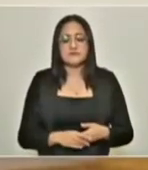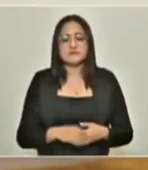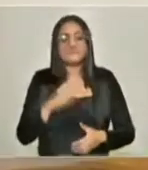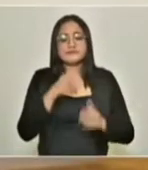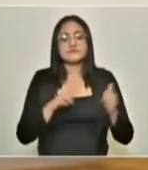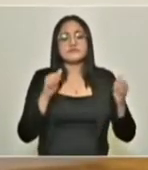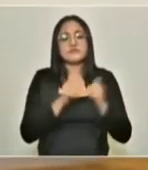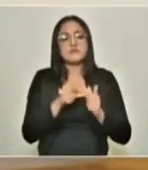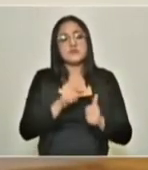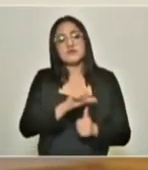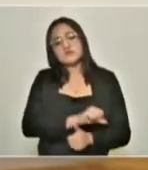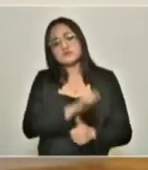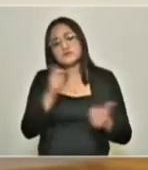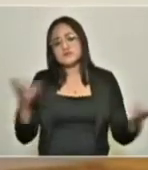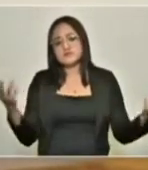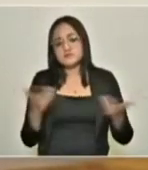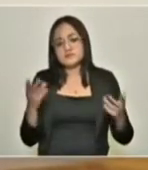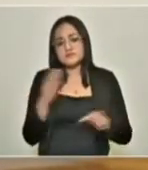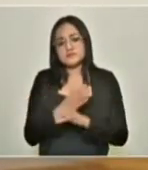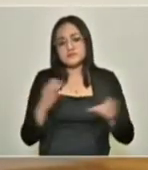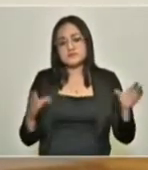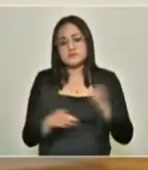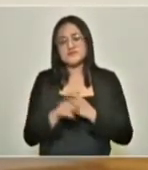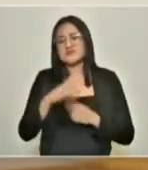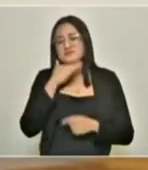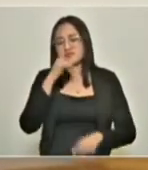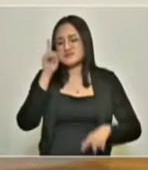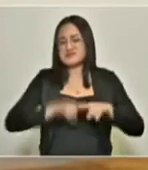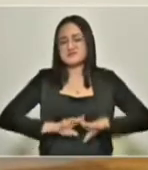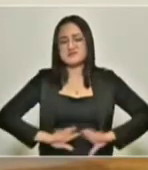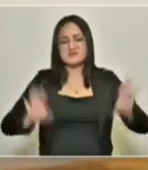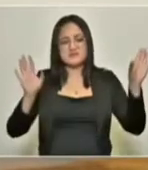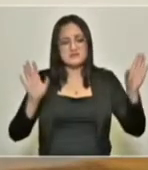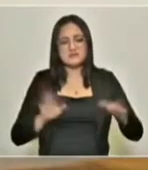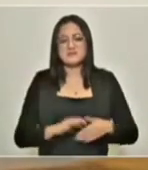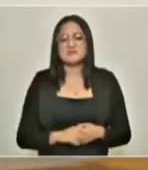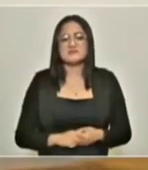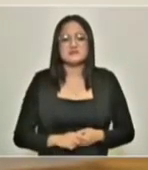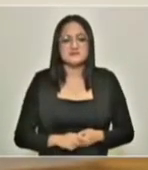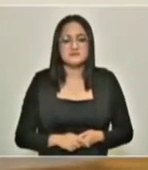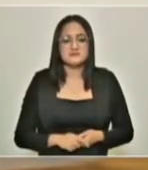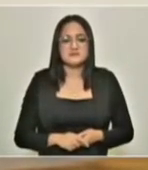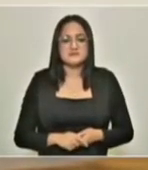terminar con cualquier mecanismo de corrupción,